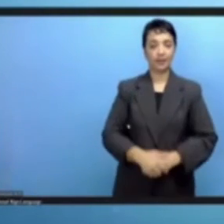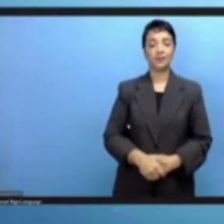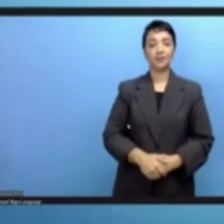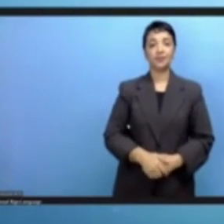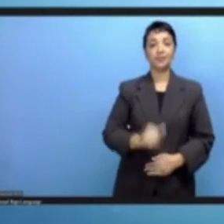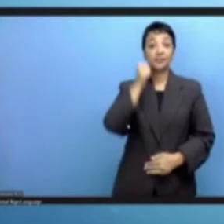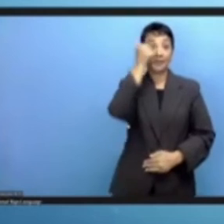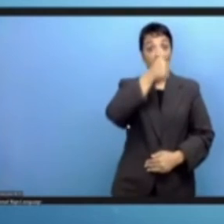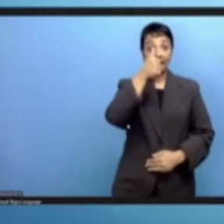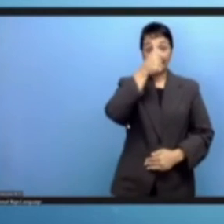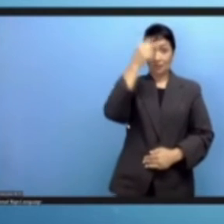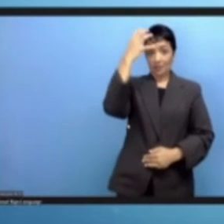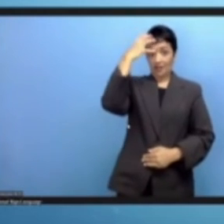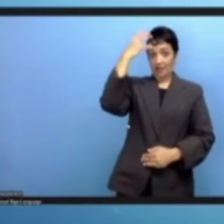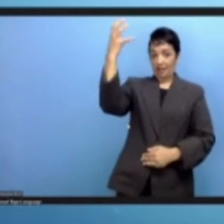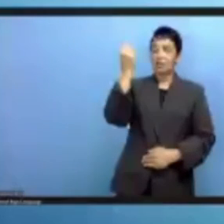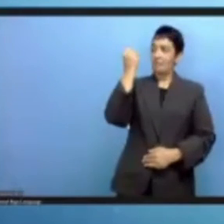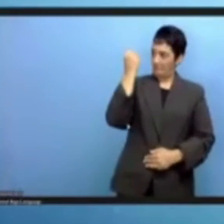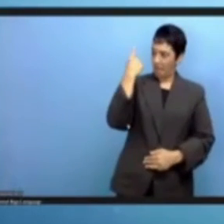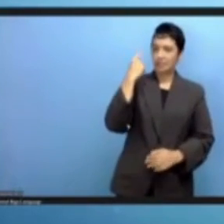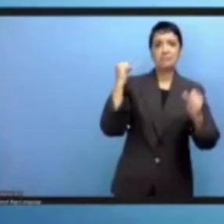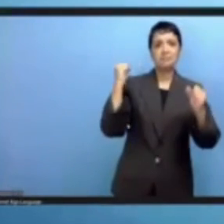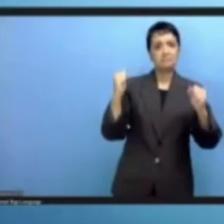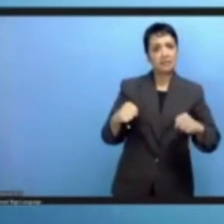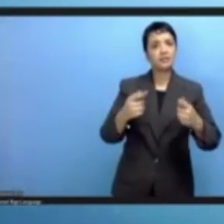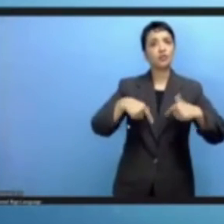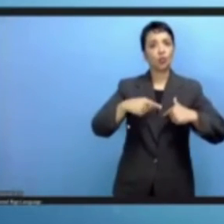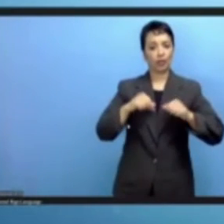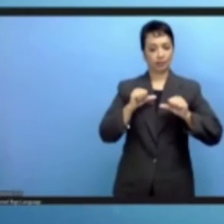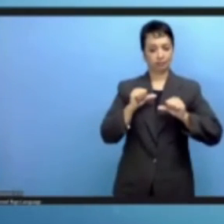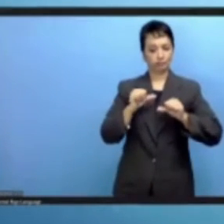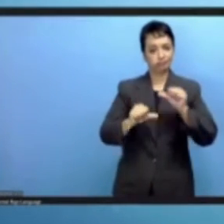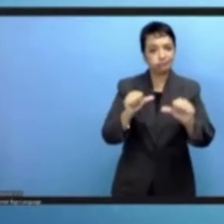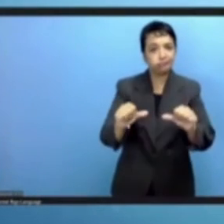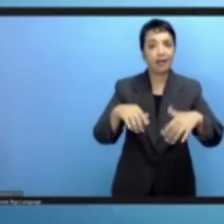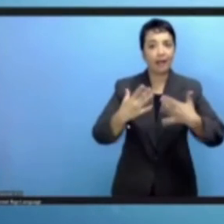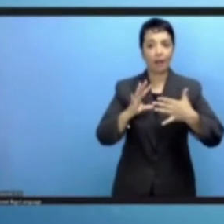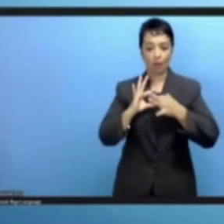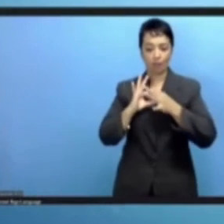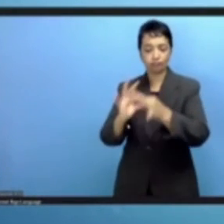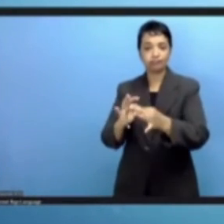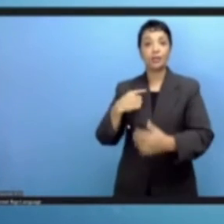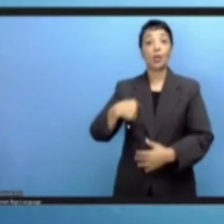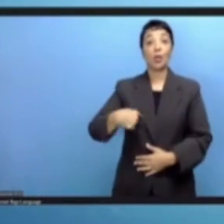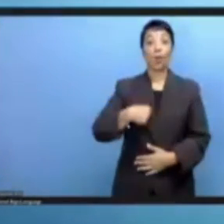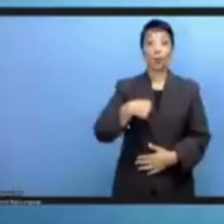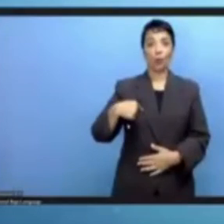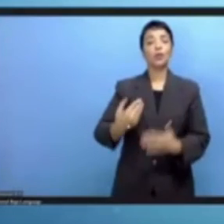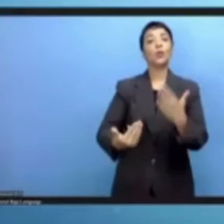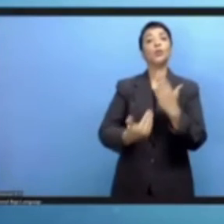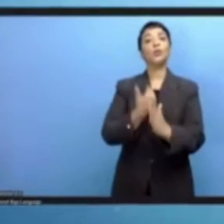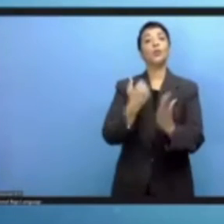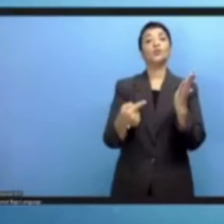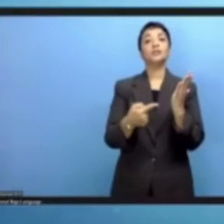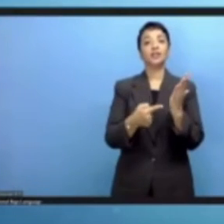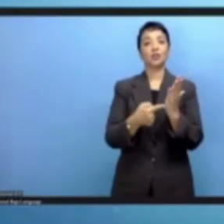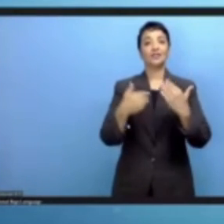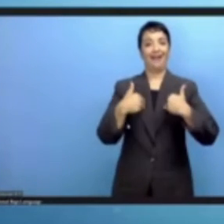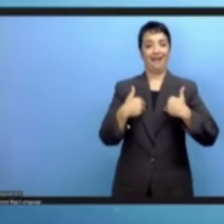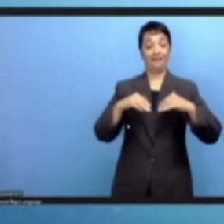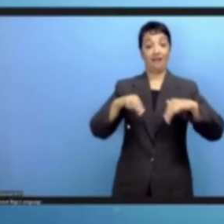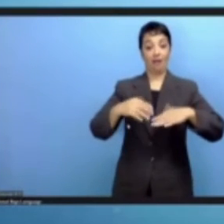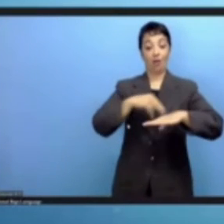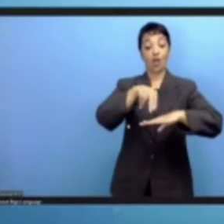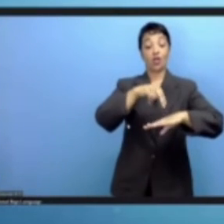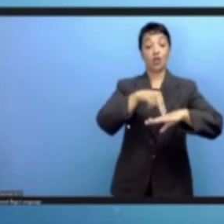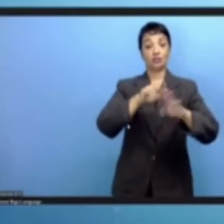están trabajando en el desarrollo de conciencia y conocimiento sobre estos temas el gobierno de Etiopía reconoce el